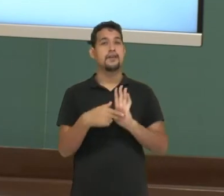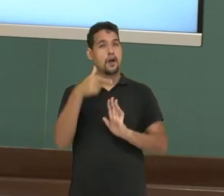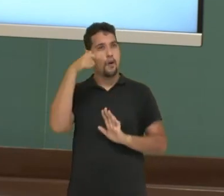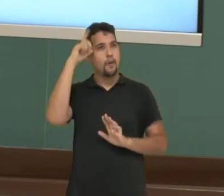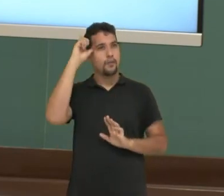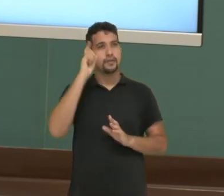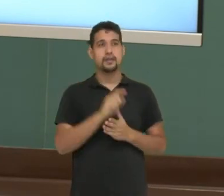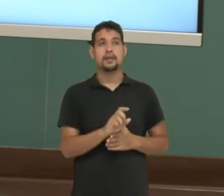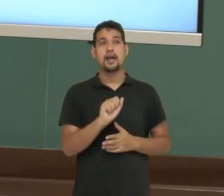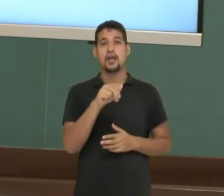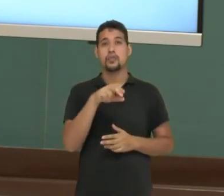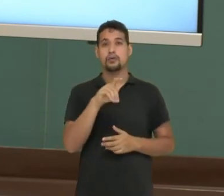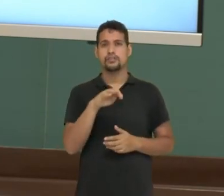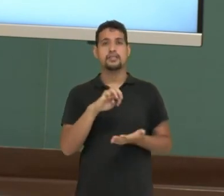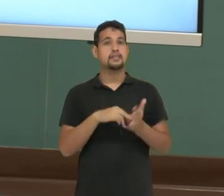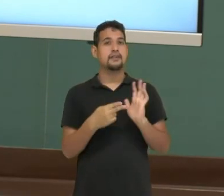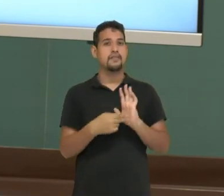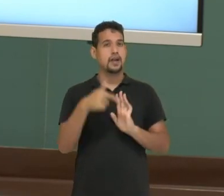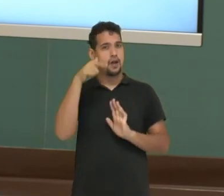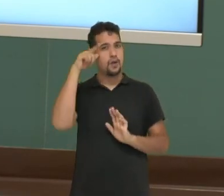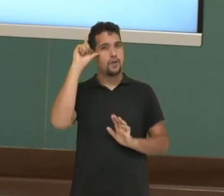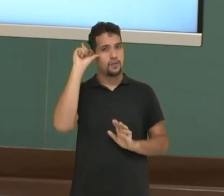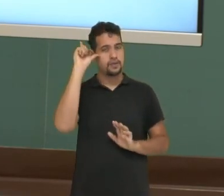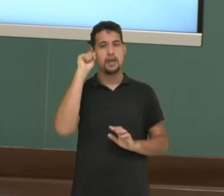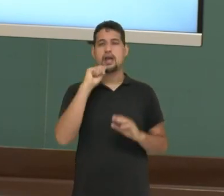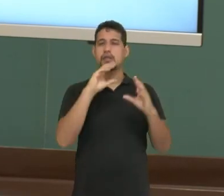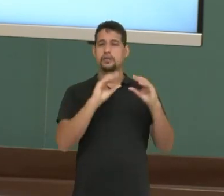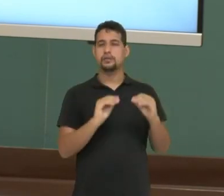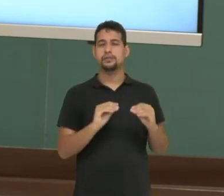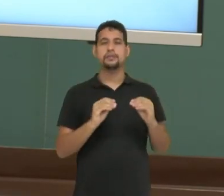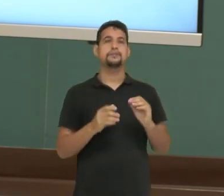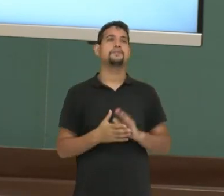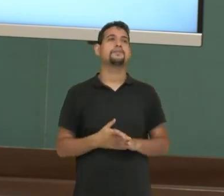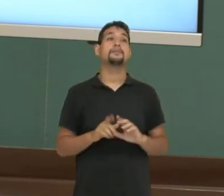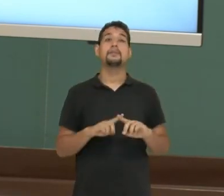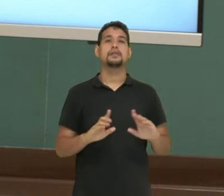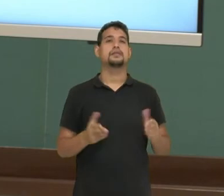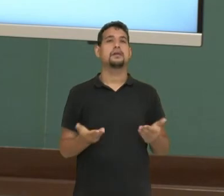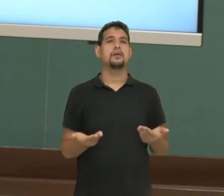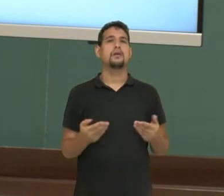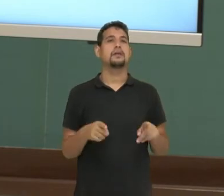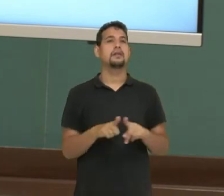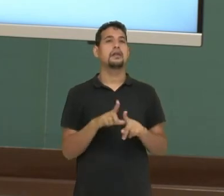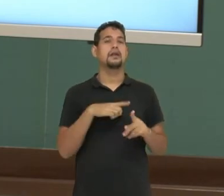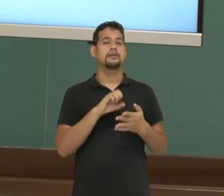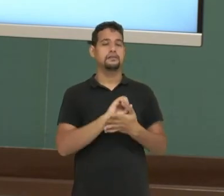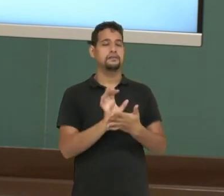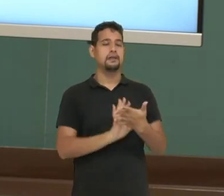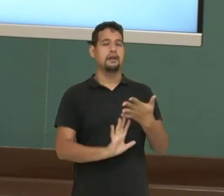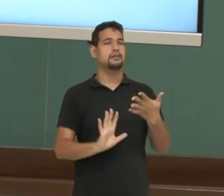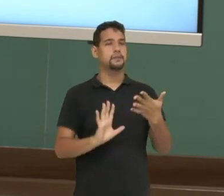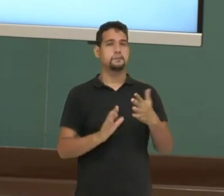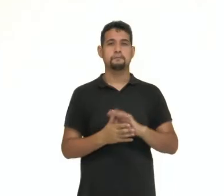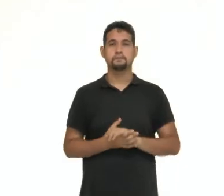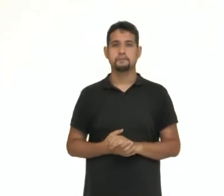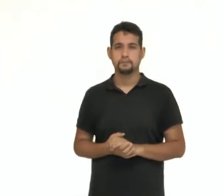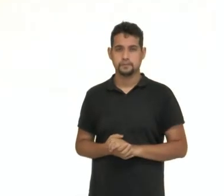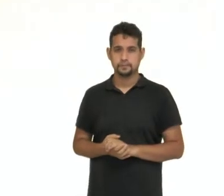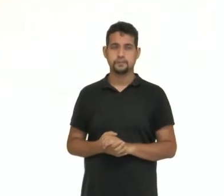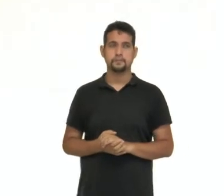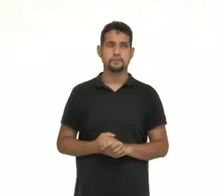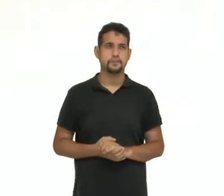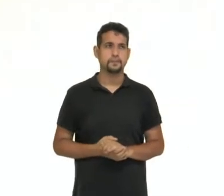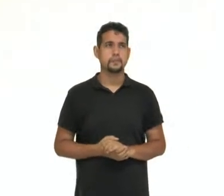à noite. De acordo, chicos? Vamos agora à nossa atividade. Vamos a ler.